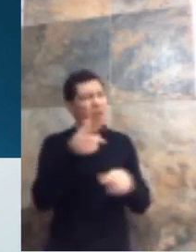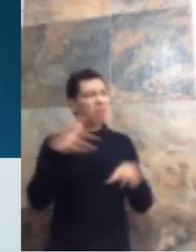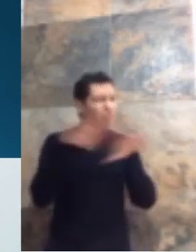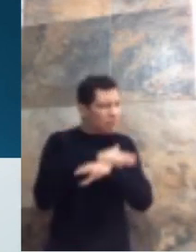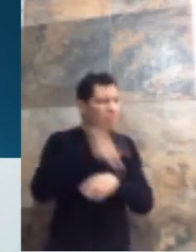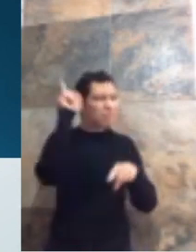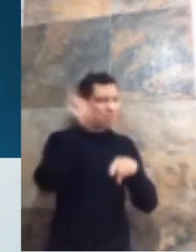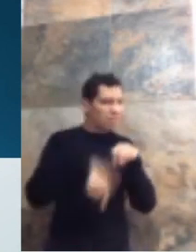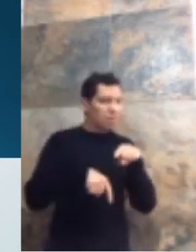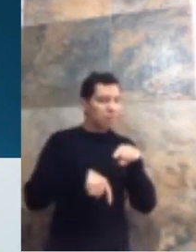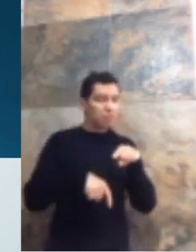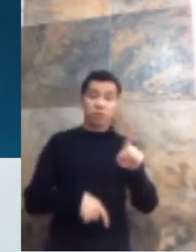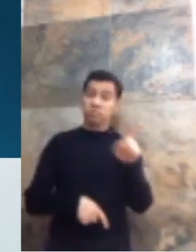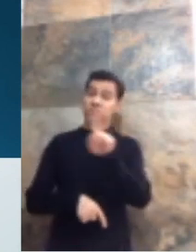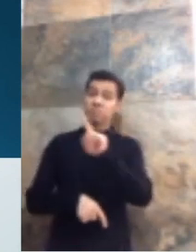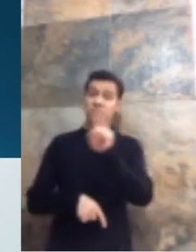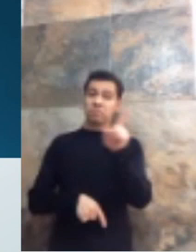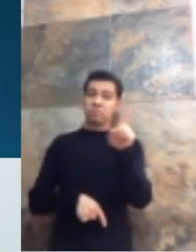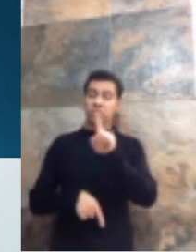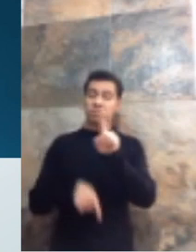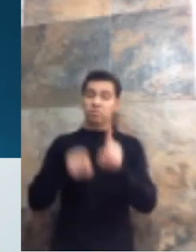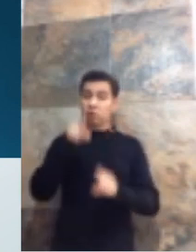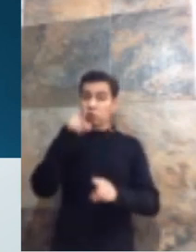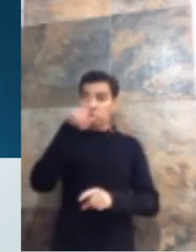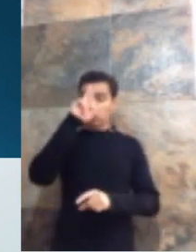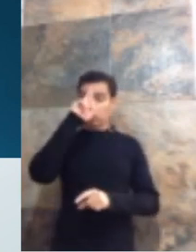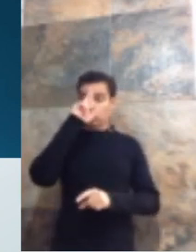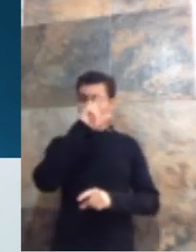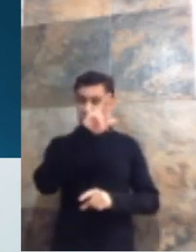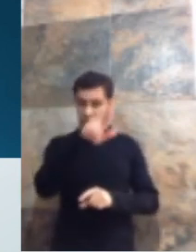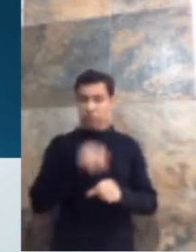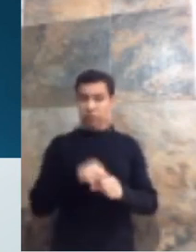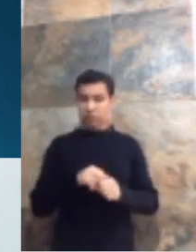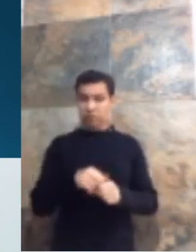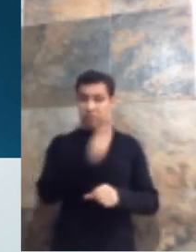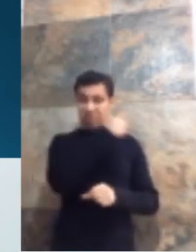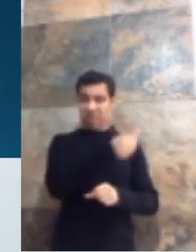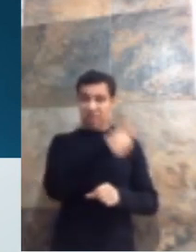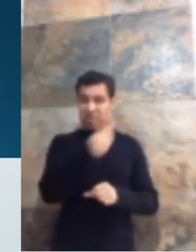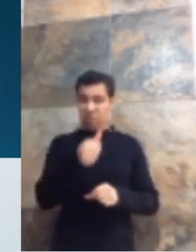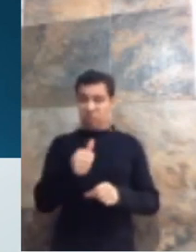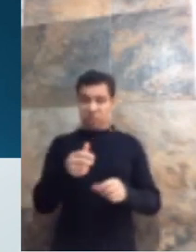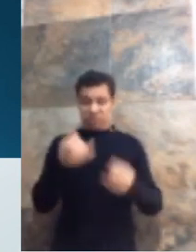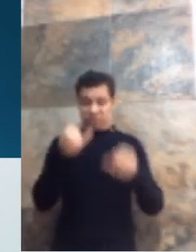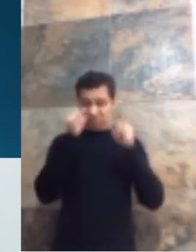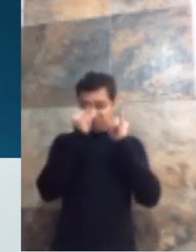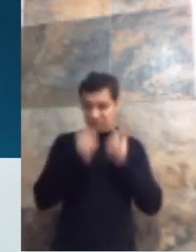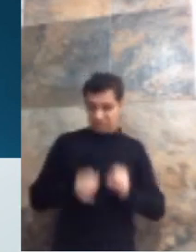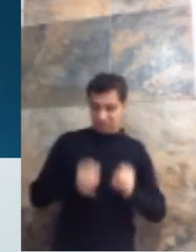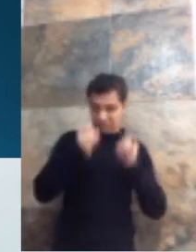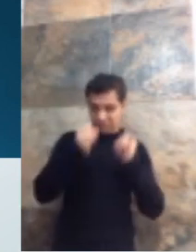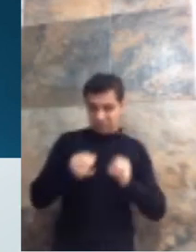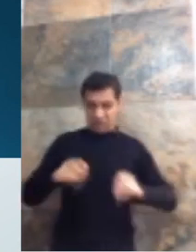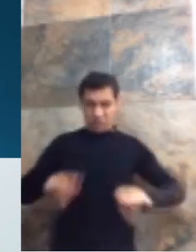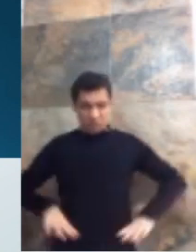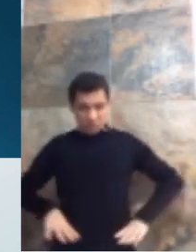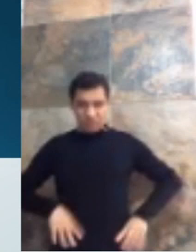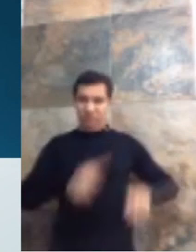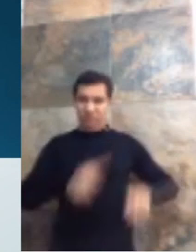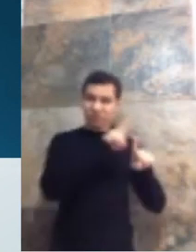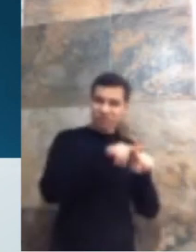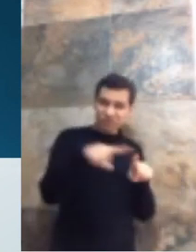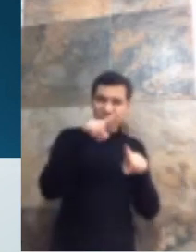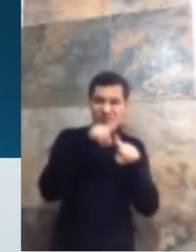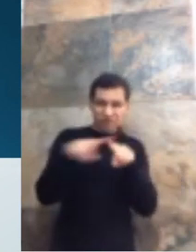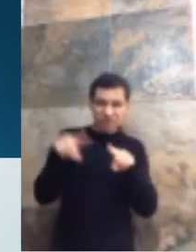Pero además, las condiciones tuyas y las mías pueden ser pero tan diferentes, que una estrategia que le funciona a una